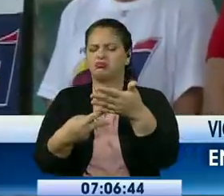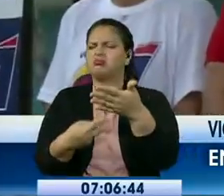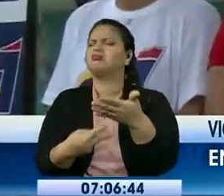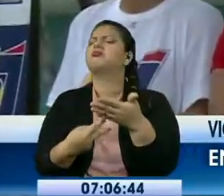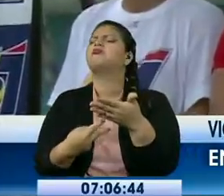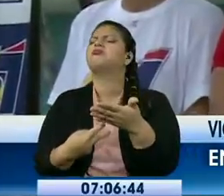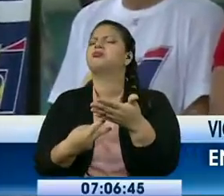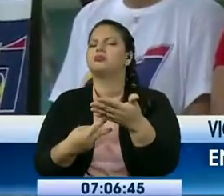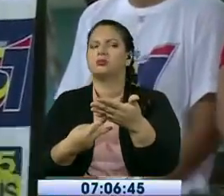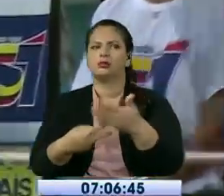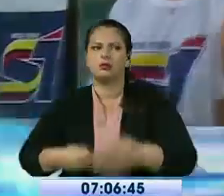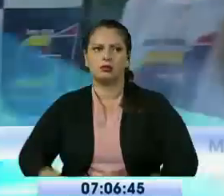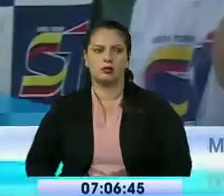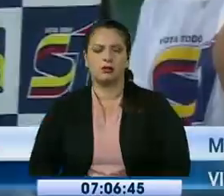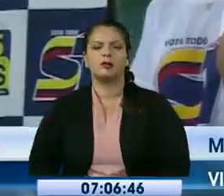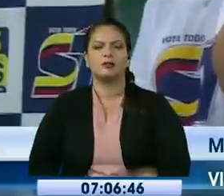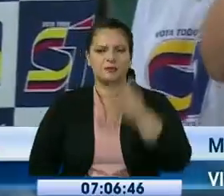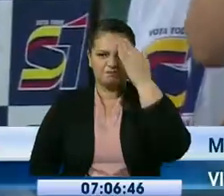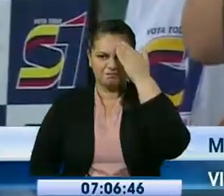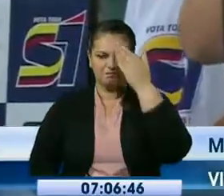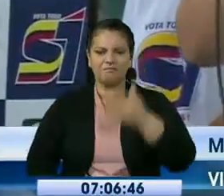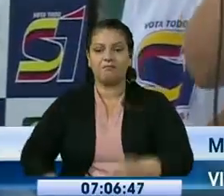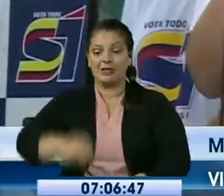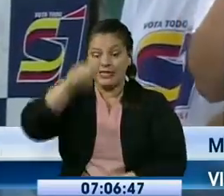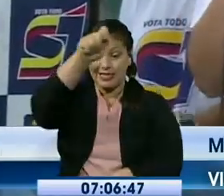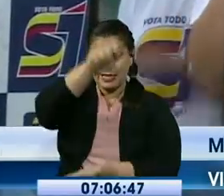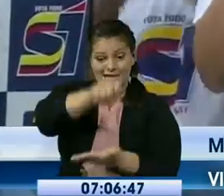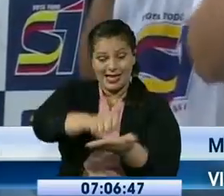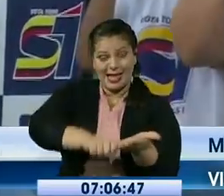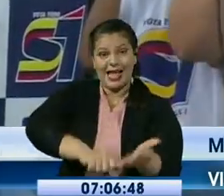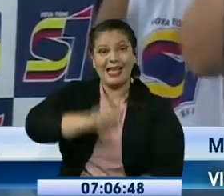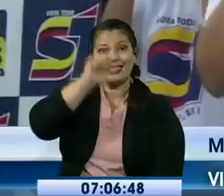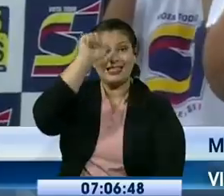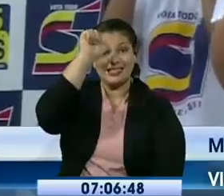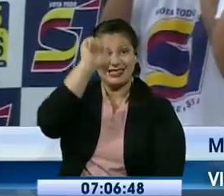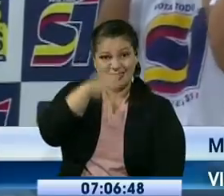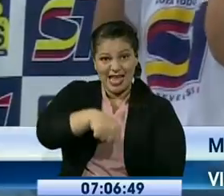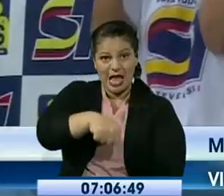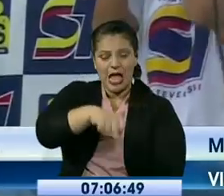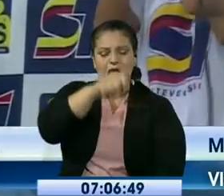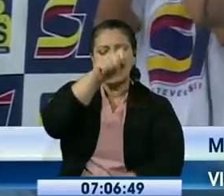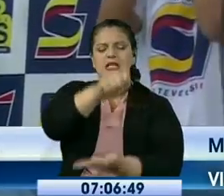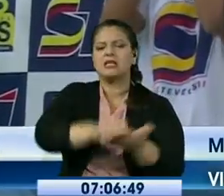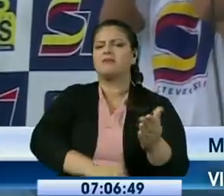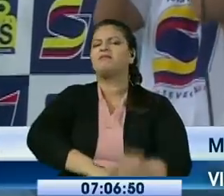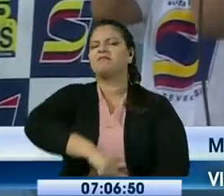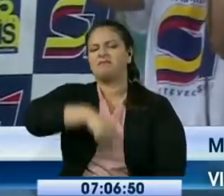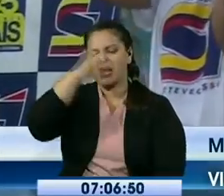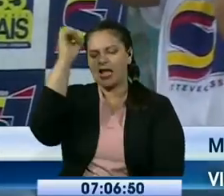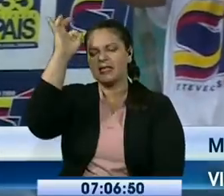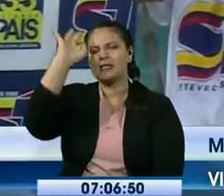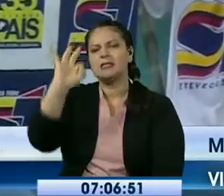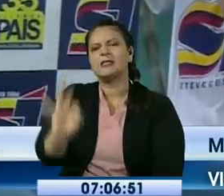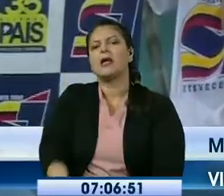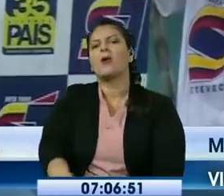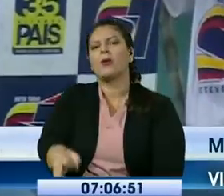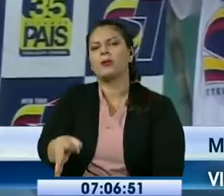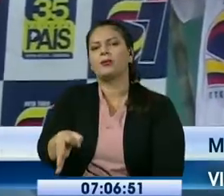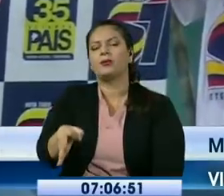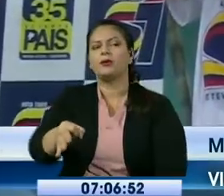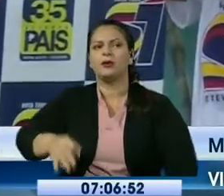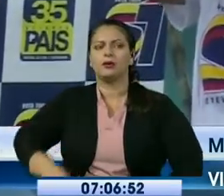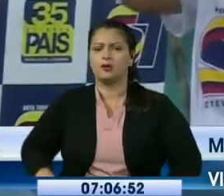más, triunfará la voz del pueblo que, acogiéndola un gobierno popular, un gobierno